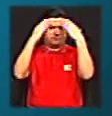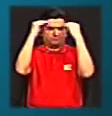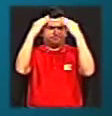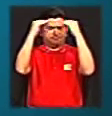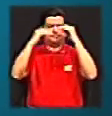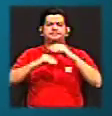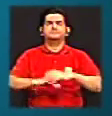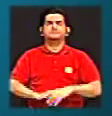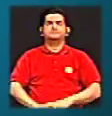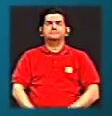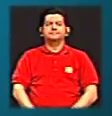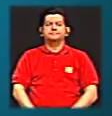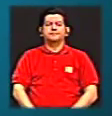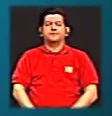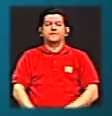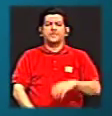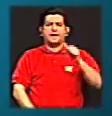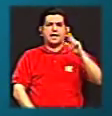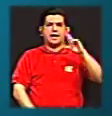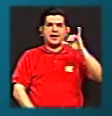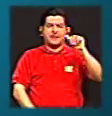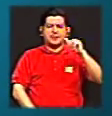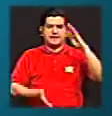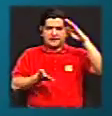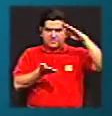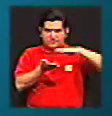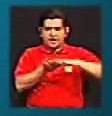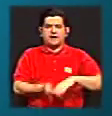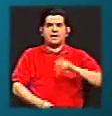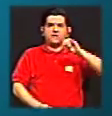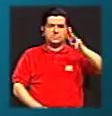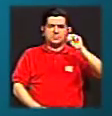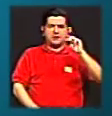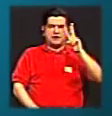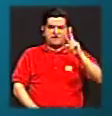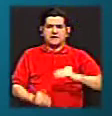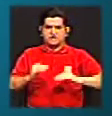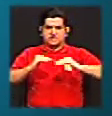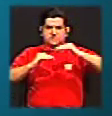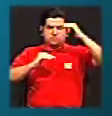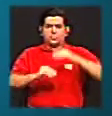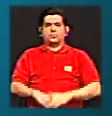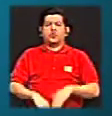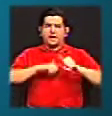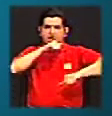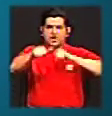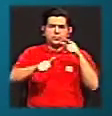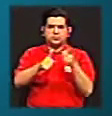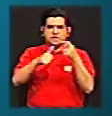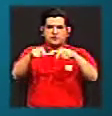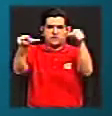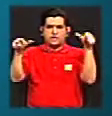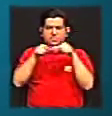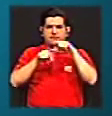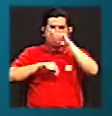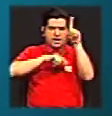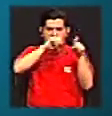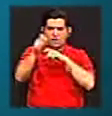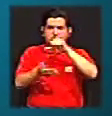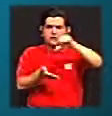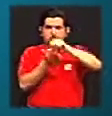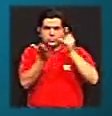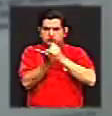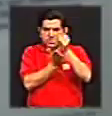información. Araya baja, Villalta sube y se disputan el primer lugar. La encuesta del Centro